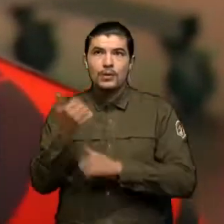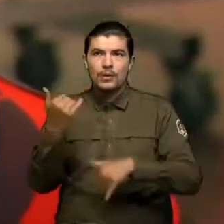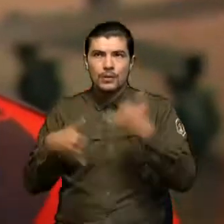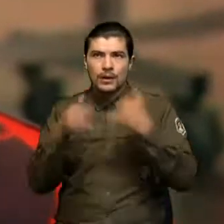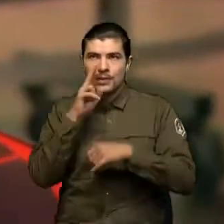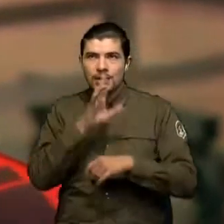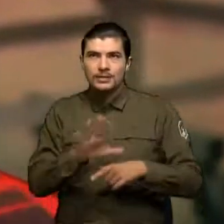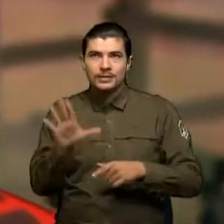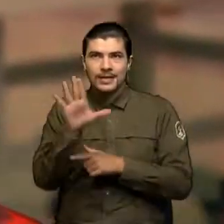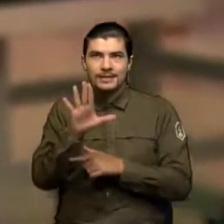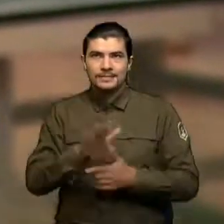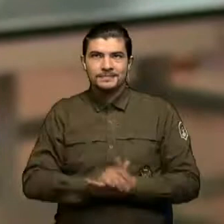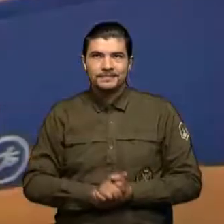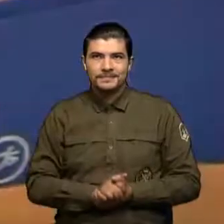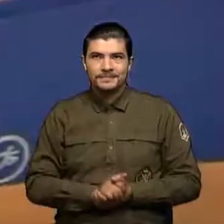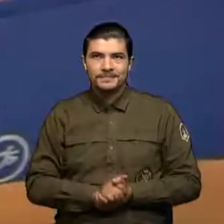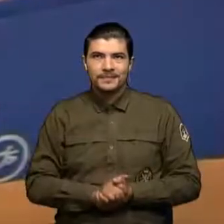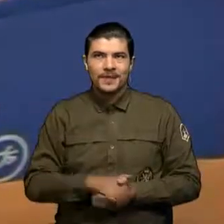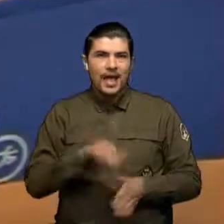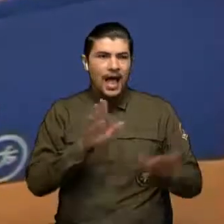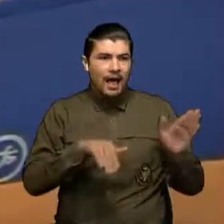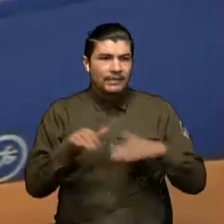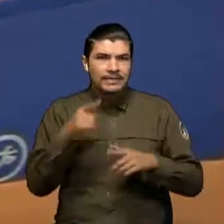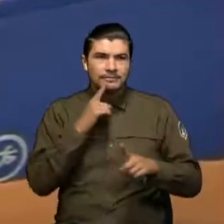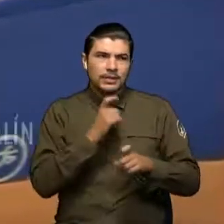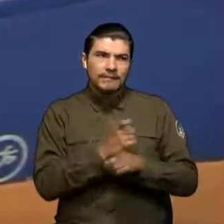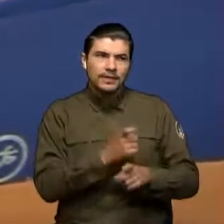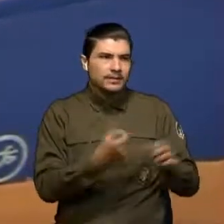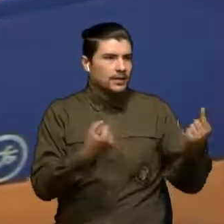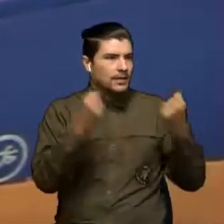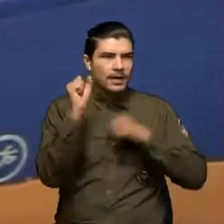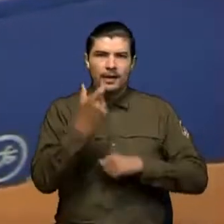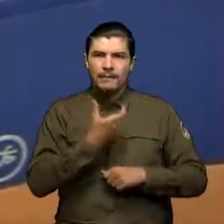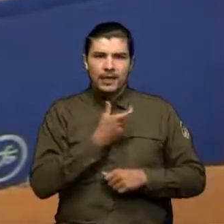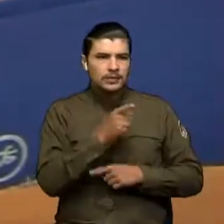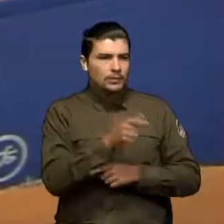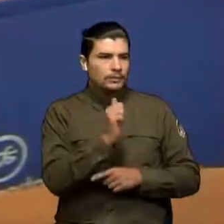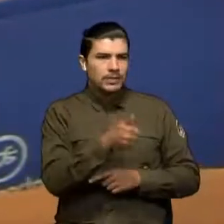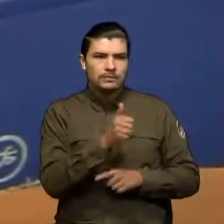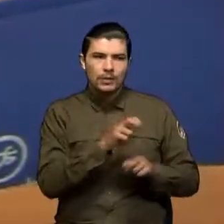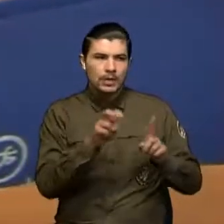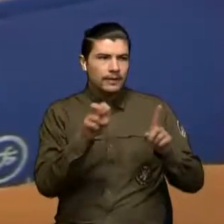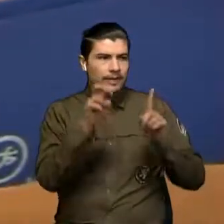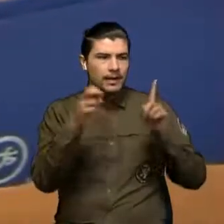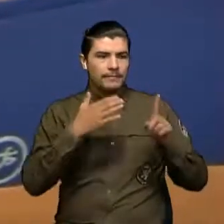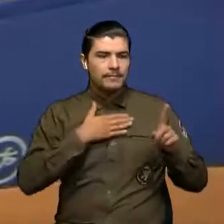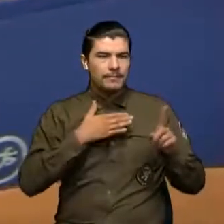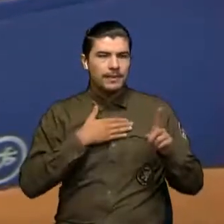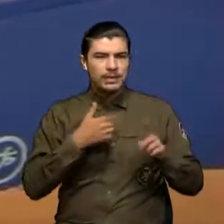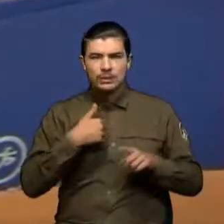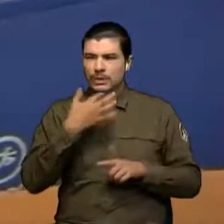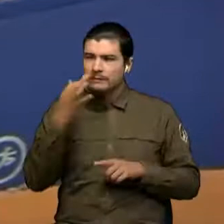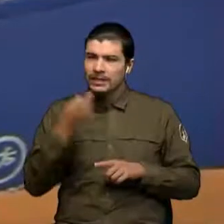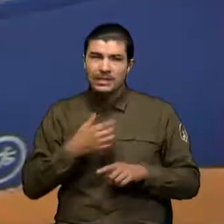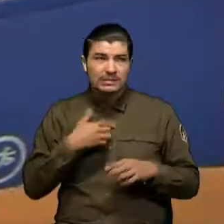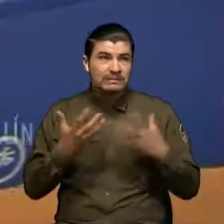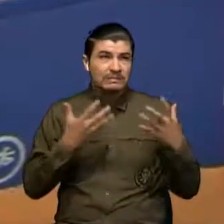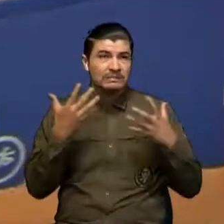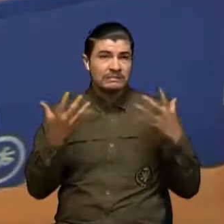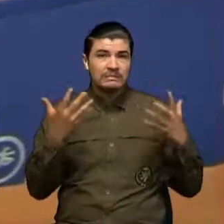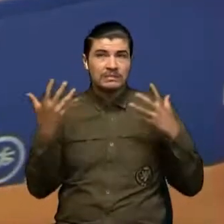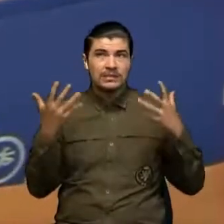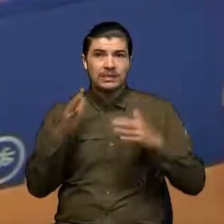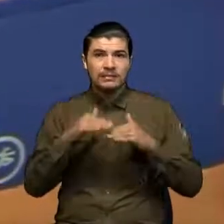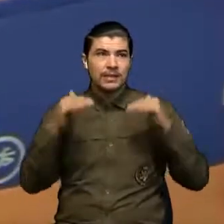nacionales a veces es súper difícil ganar medallas en la misma categoría de uno entonces como que uno no aspira a ganar en las